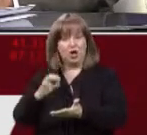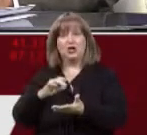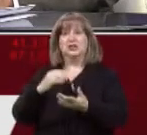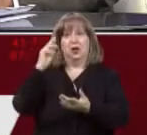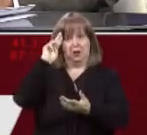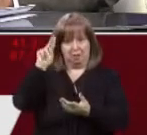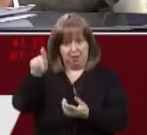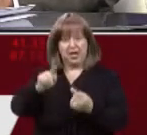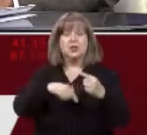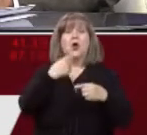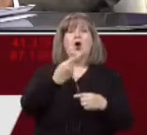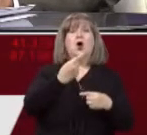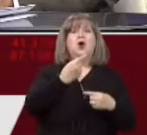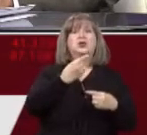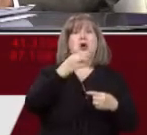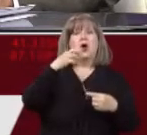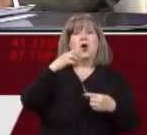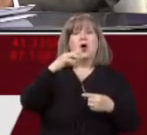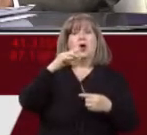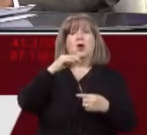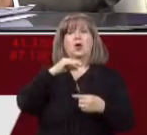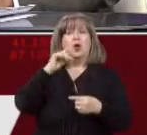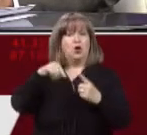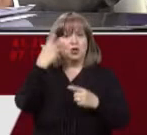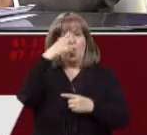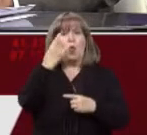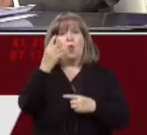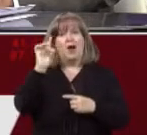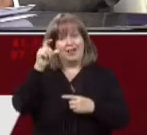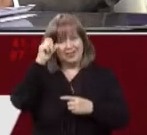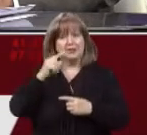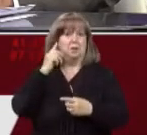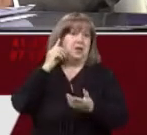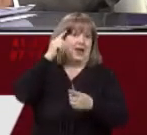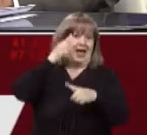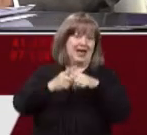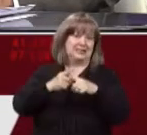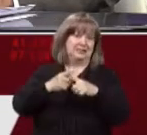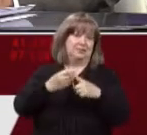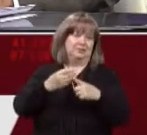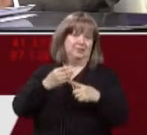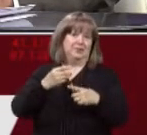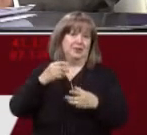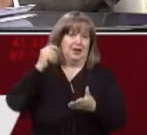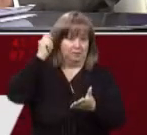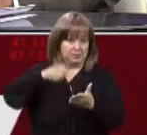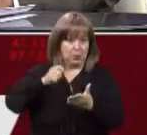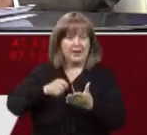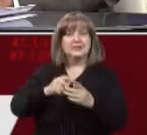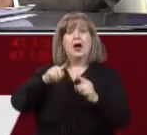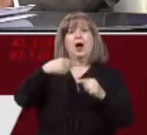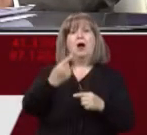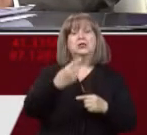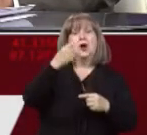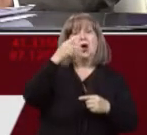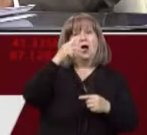Mager o al doctor Pérez Walde, ambos exministros de la Corte, plantear objeciones, que en esto